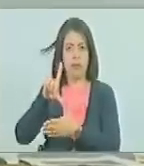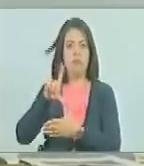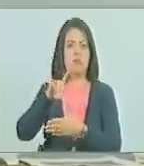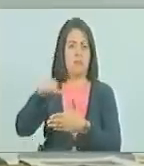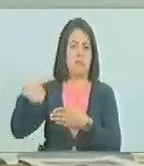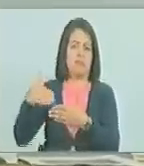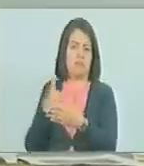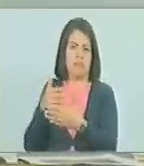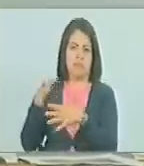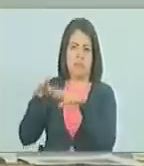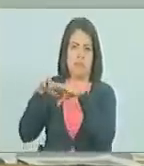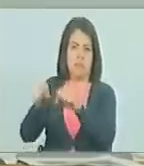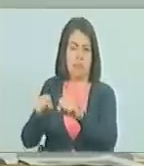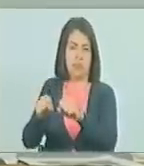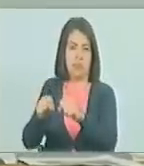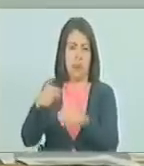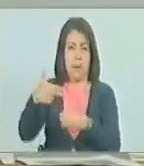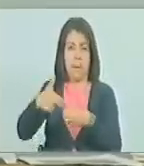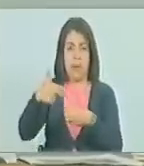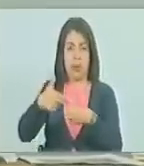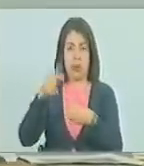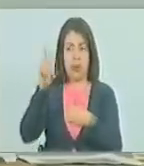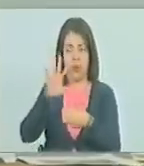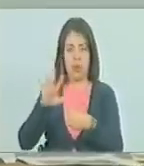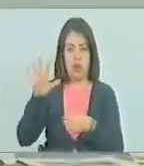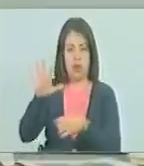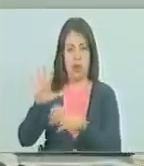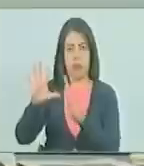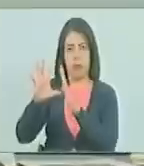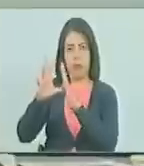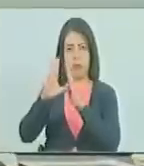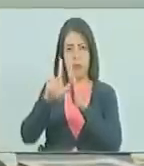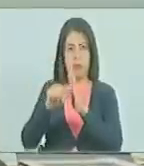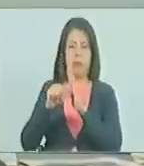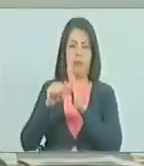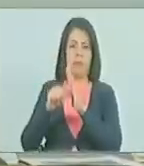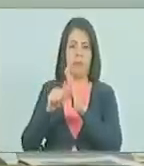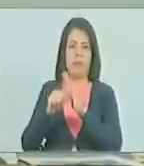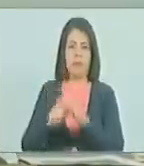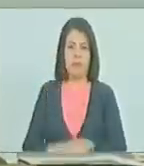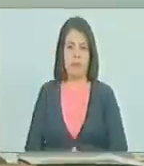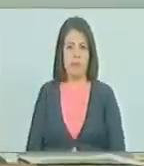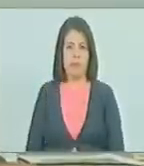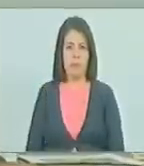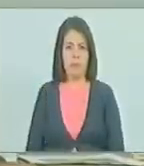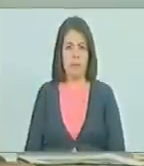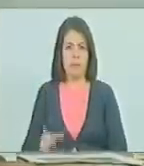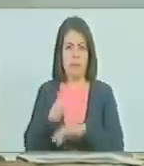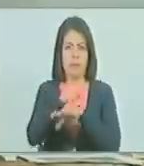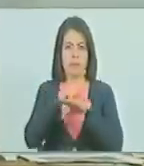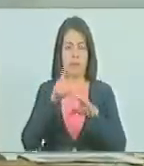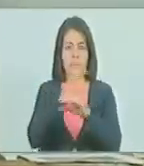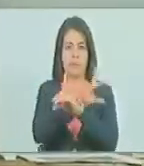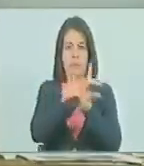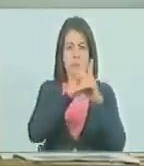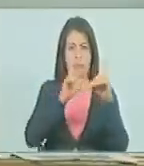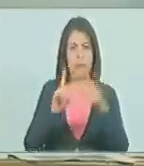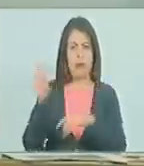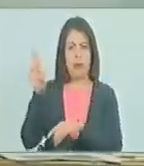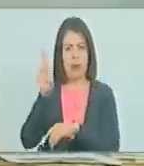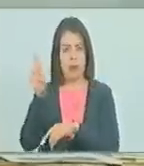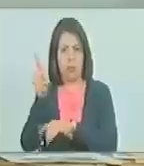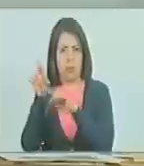trasero y del petróleo venezolano robárselo. Es gobiernos demócratas y